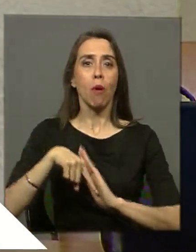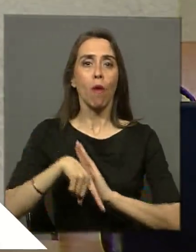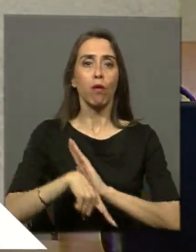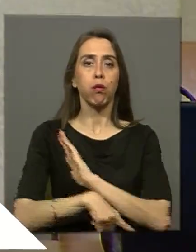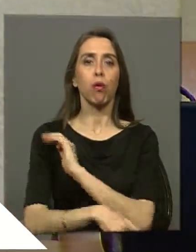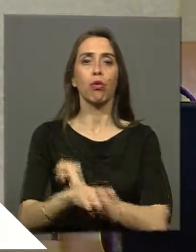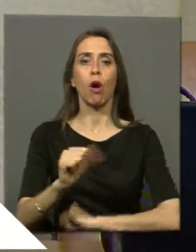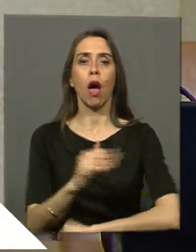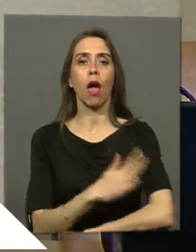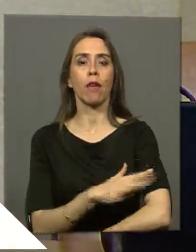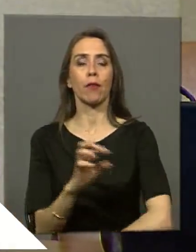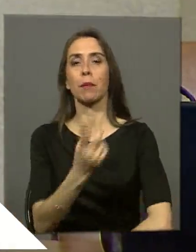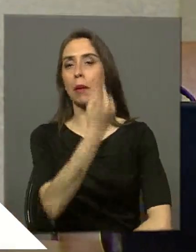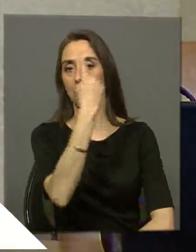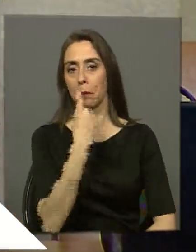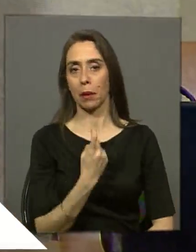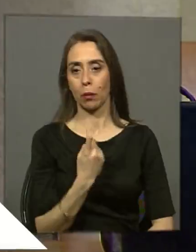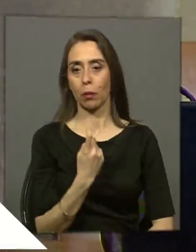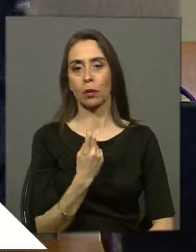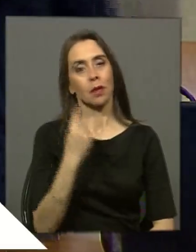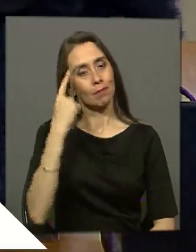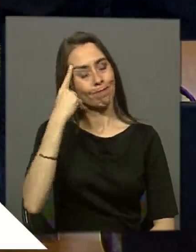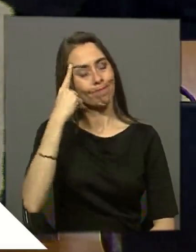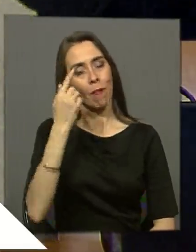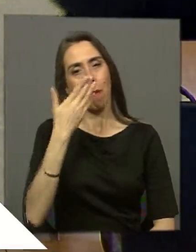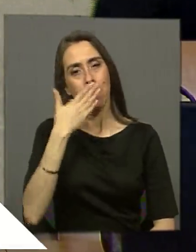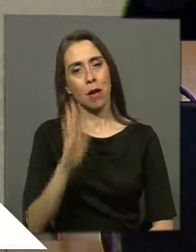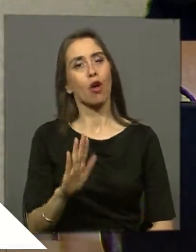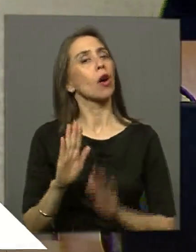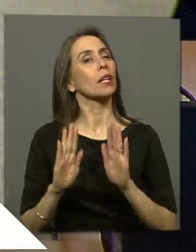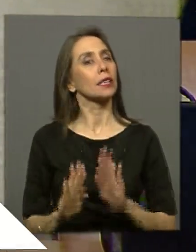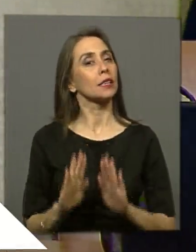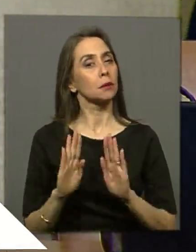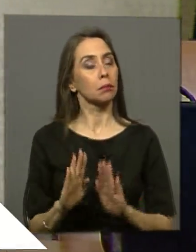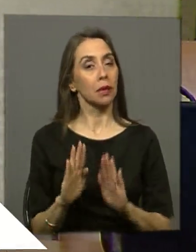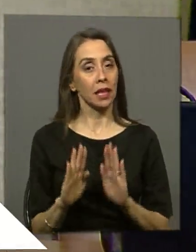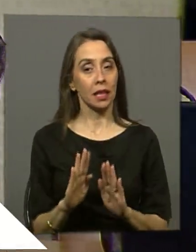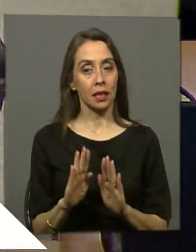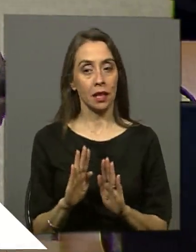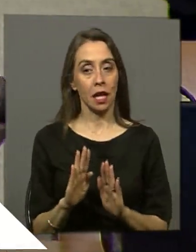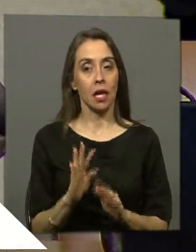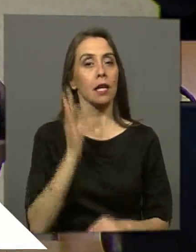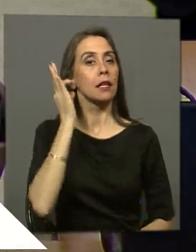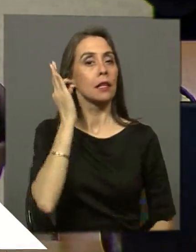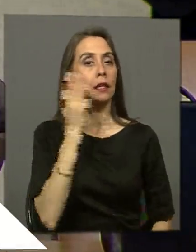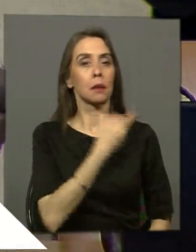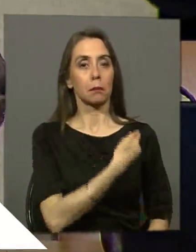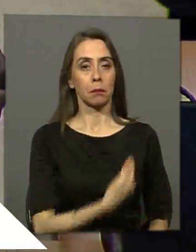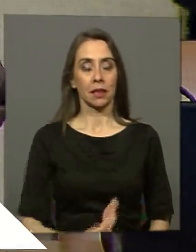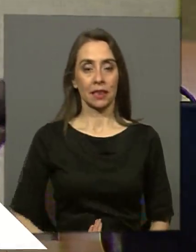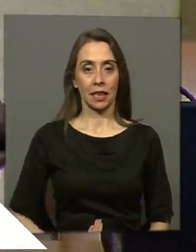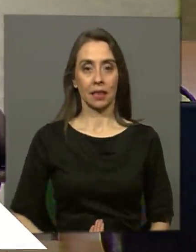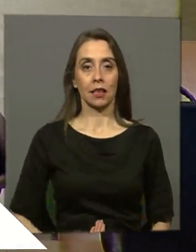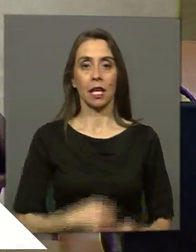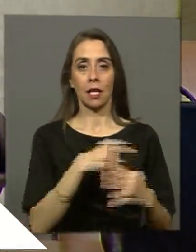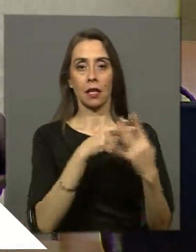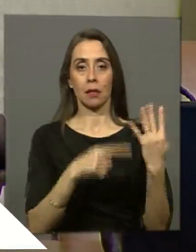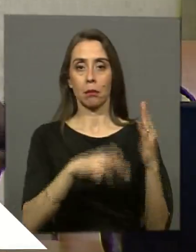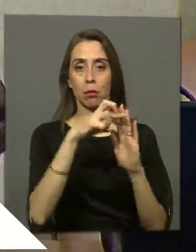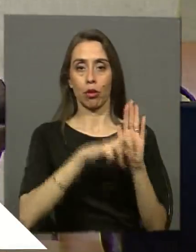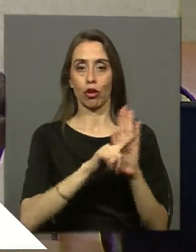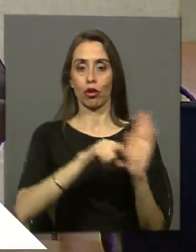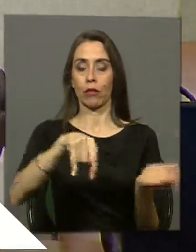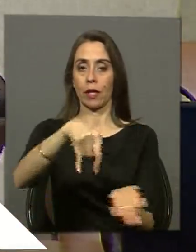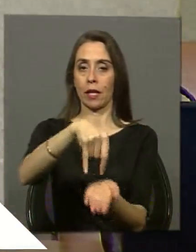uno se pregunta si no es mejor esperar a que la presidenta mande los proyectos de ley